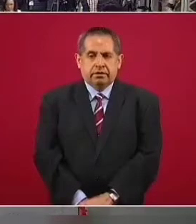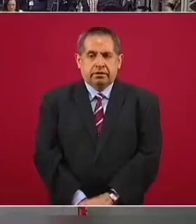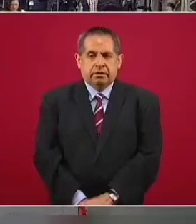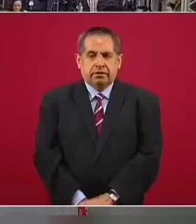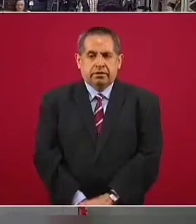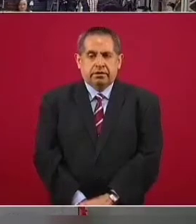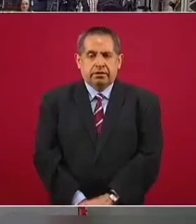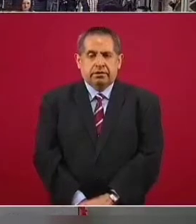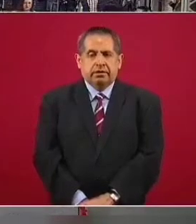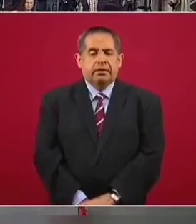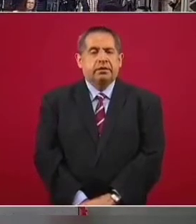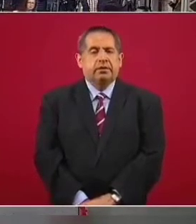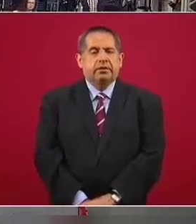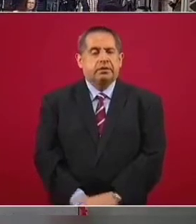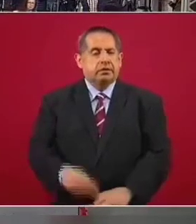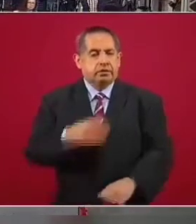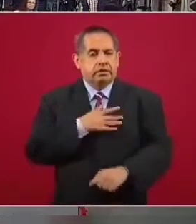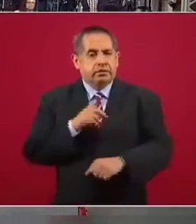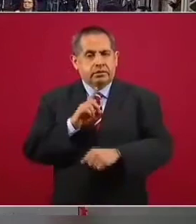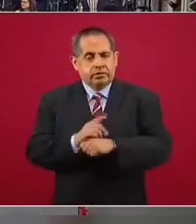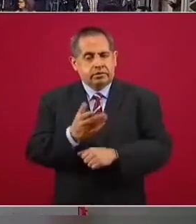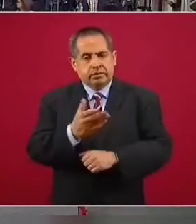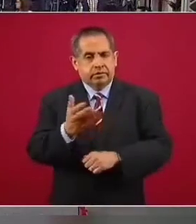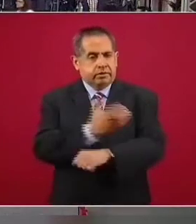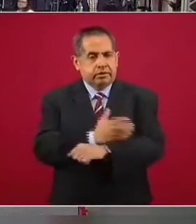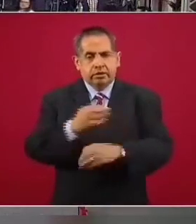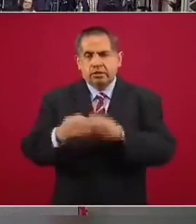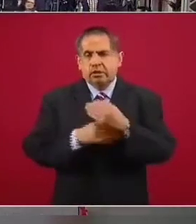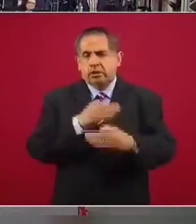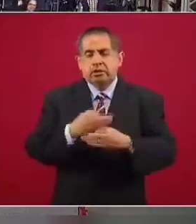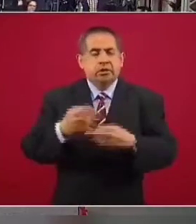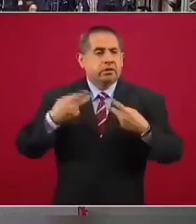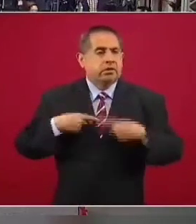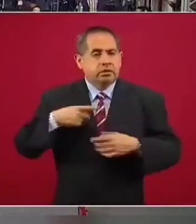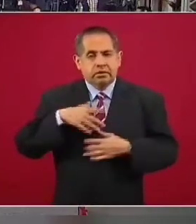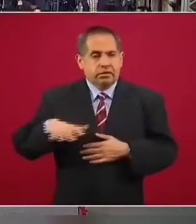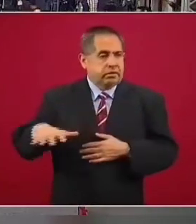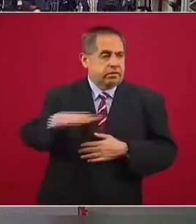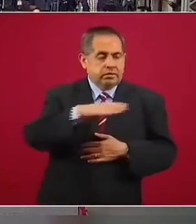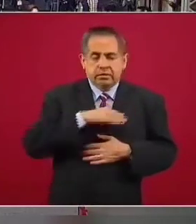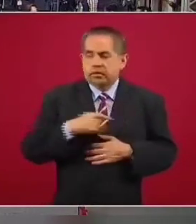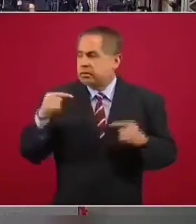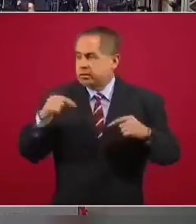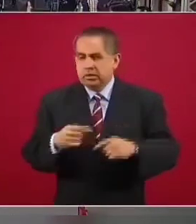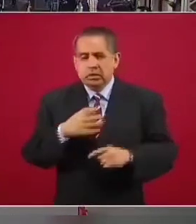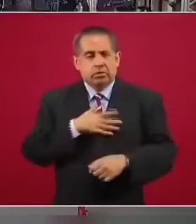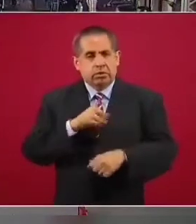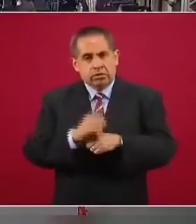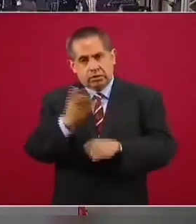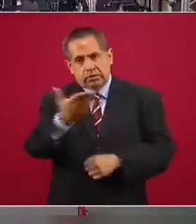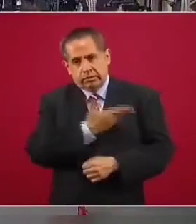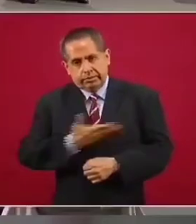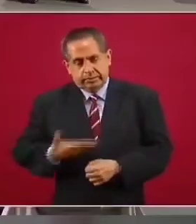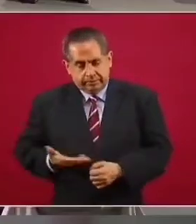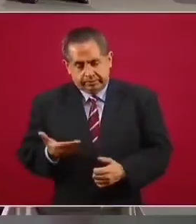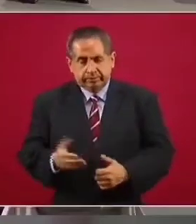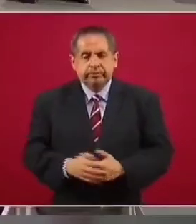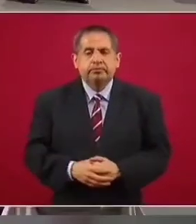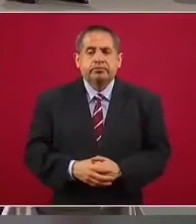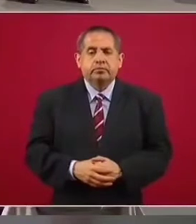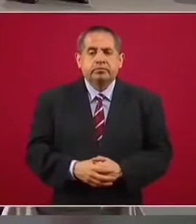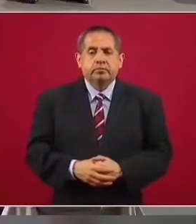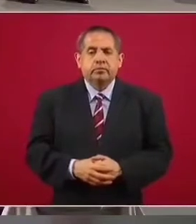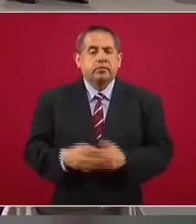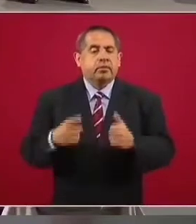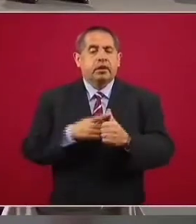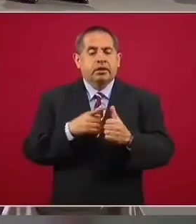Gracias. Buenos días, compañeros y compañeras, y buenos días a todos los invitados aquí con el presidente. Buenos días, señor presidente. Bueno,